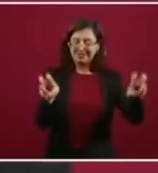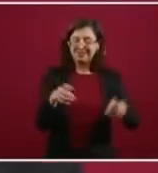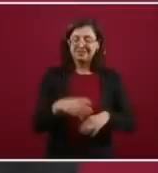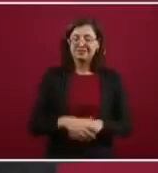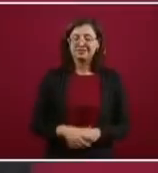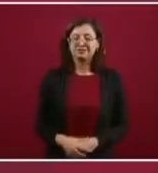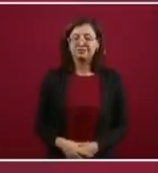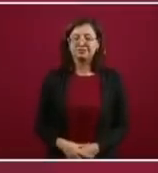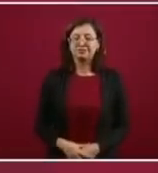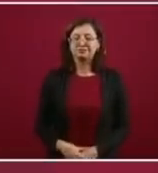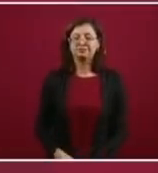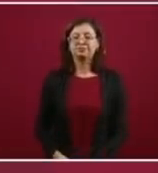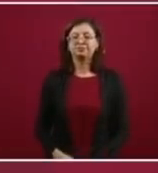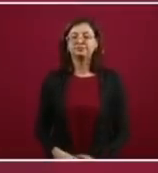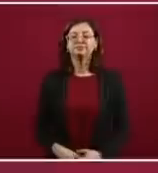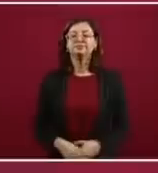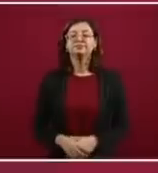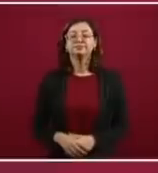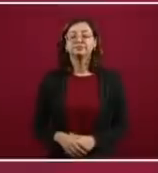que